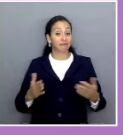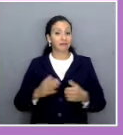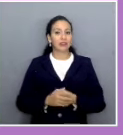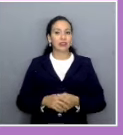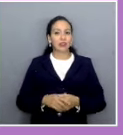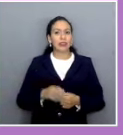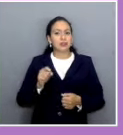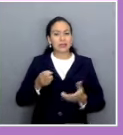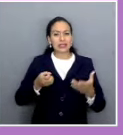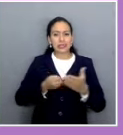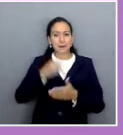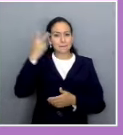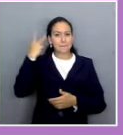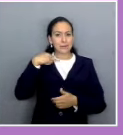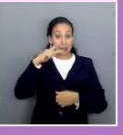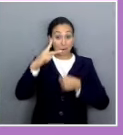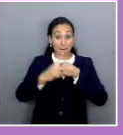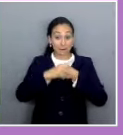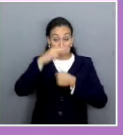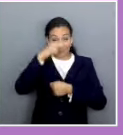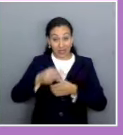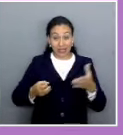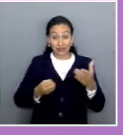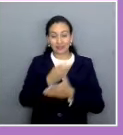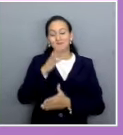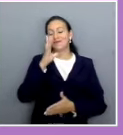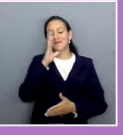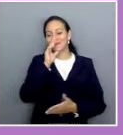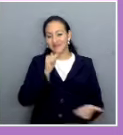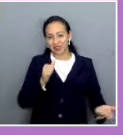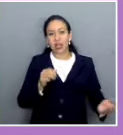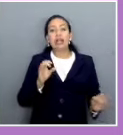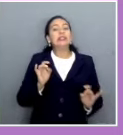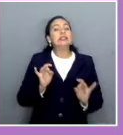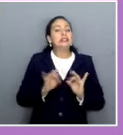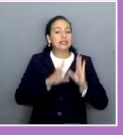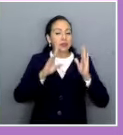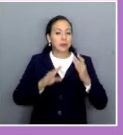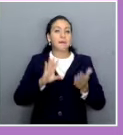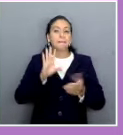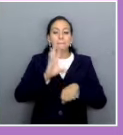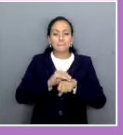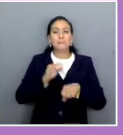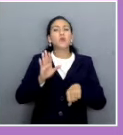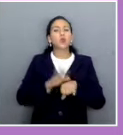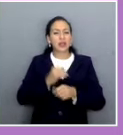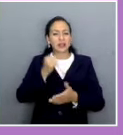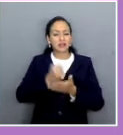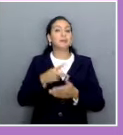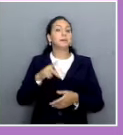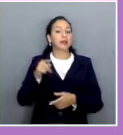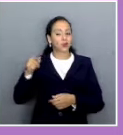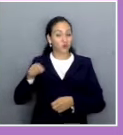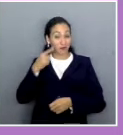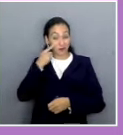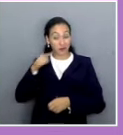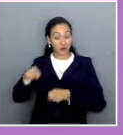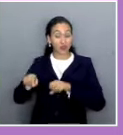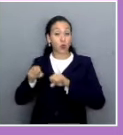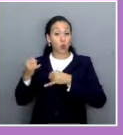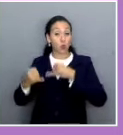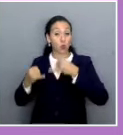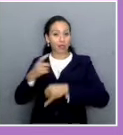una garantía suficiente y como una restricción más, el juez del registro civil hará del conocimiento de los cónyuges si alguno